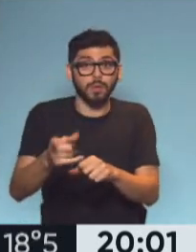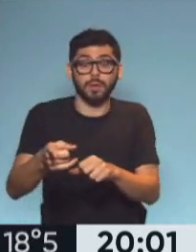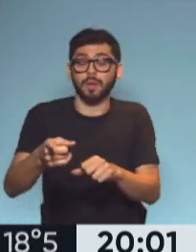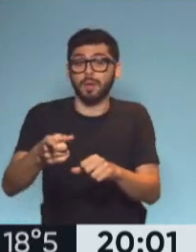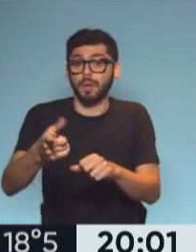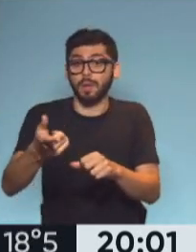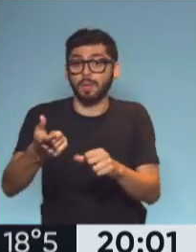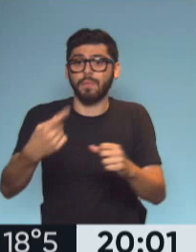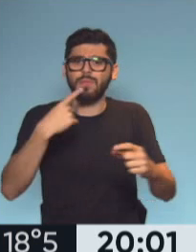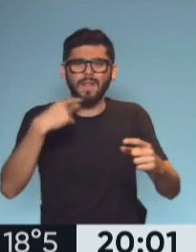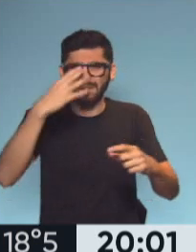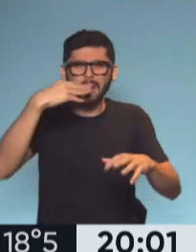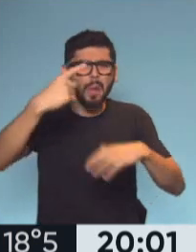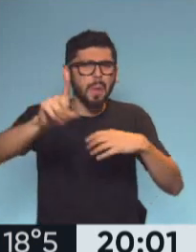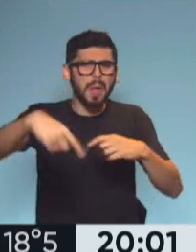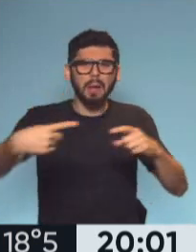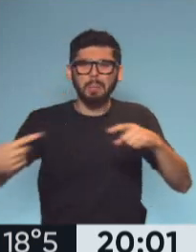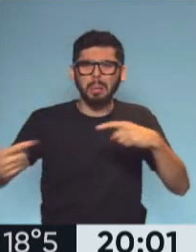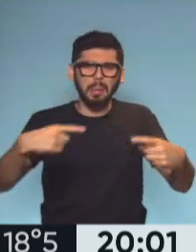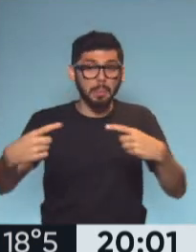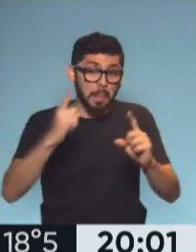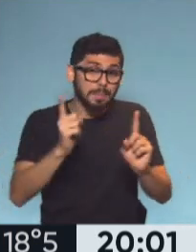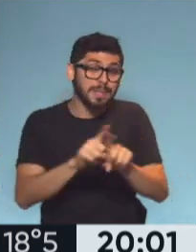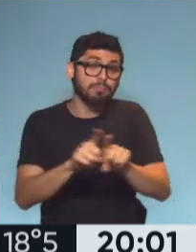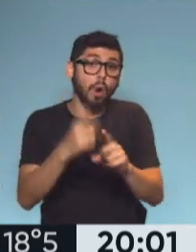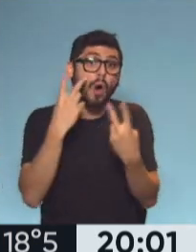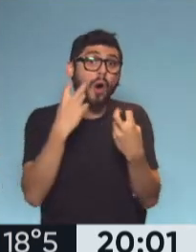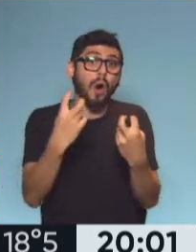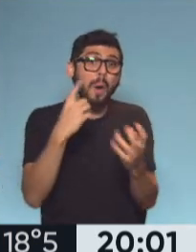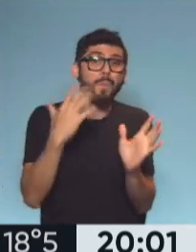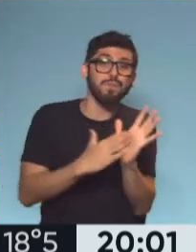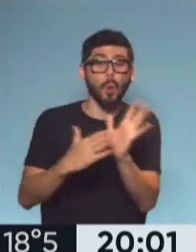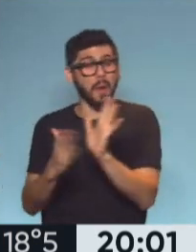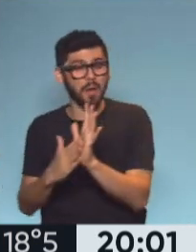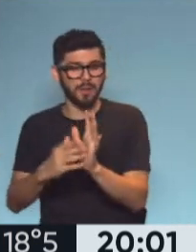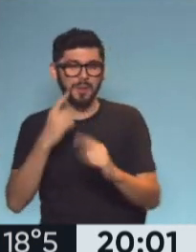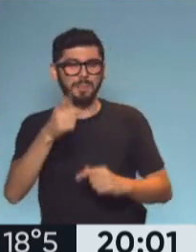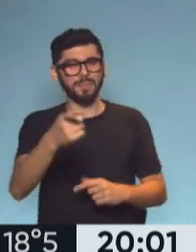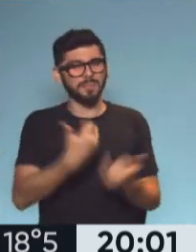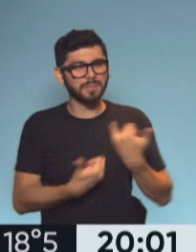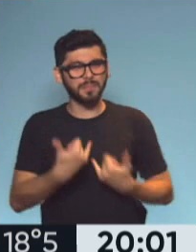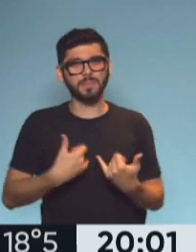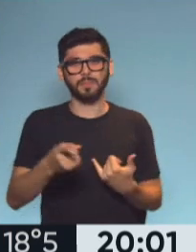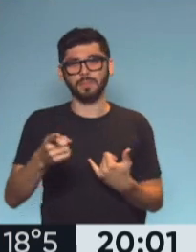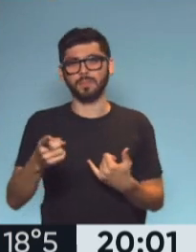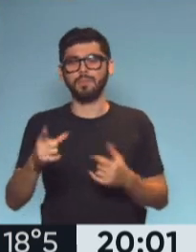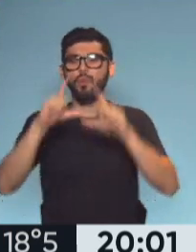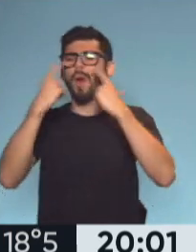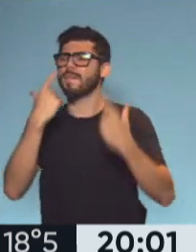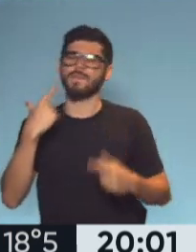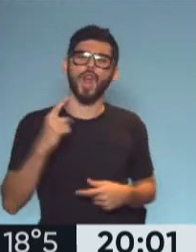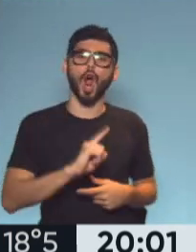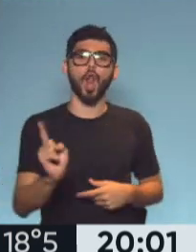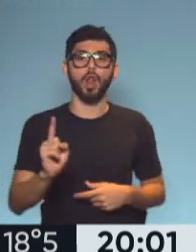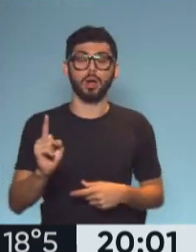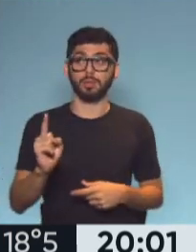de versiones, hasta experimental podríamos decir. ¿Por qué? Porque cuando pasó esto que usted comenta, que se desaconsejaba el uso de barbijos, yo